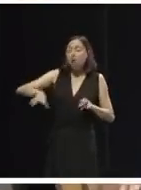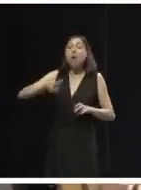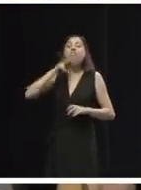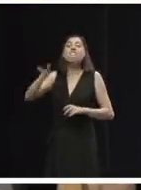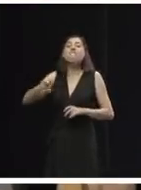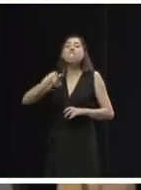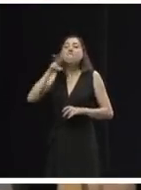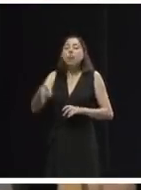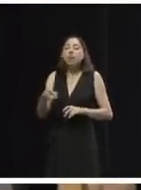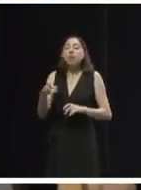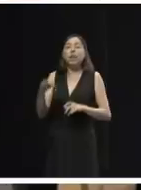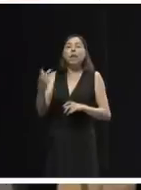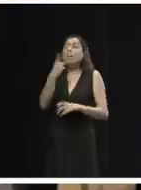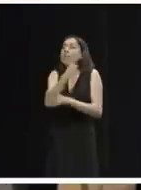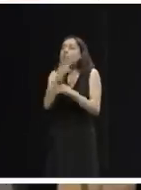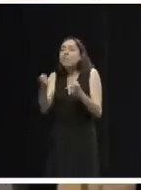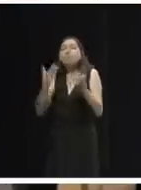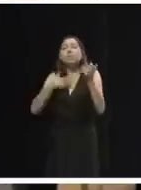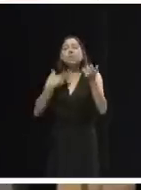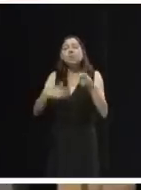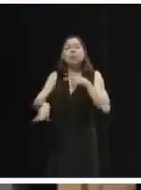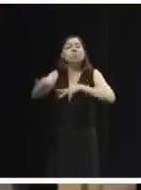que Sevilla respire.